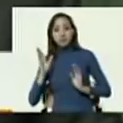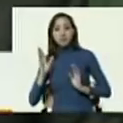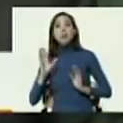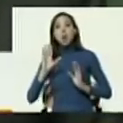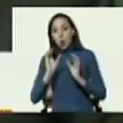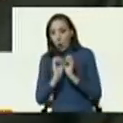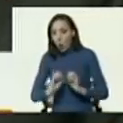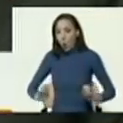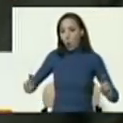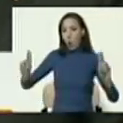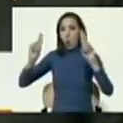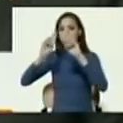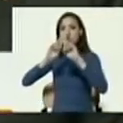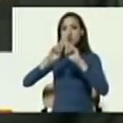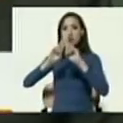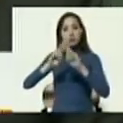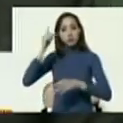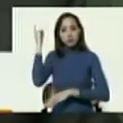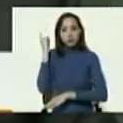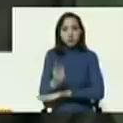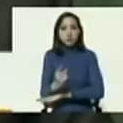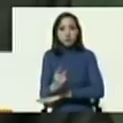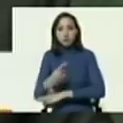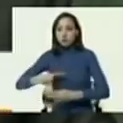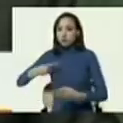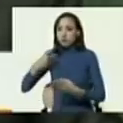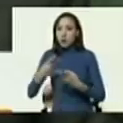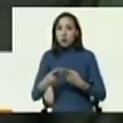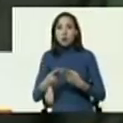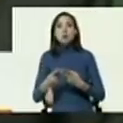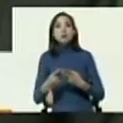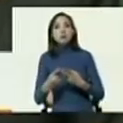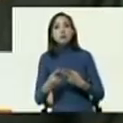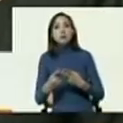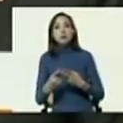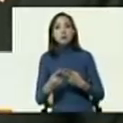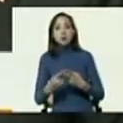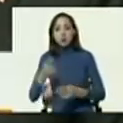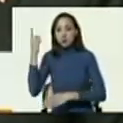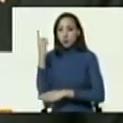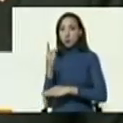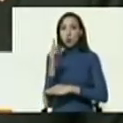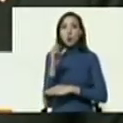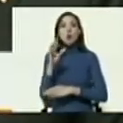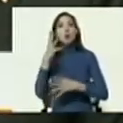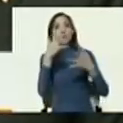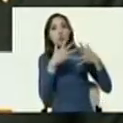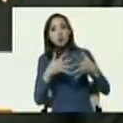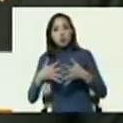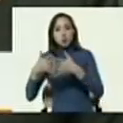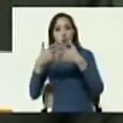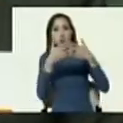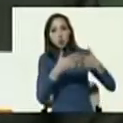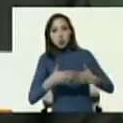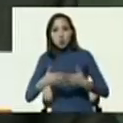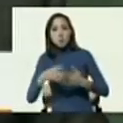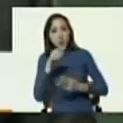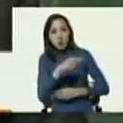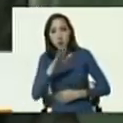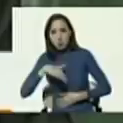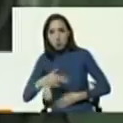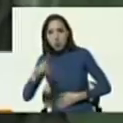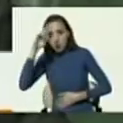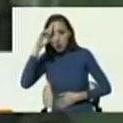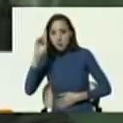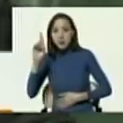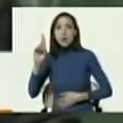Unidas, le corresponde a la ONU detener la vocación impositiva de dominación de los Estados Unidos, haciendo respetar la Carta,